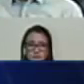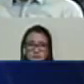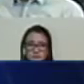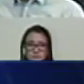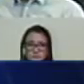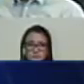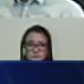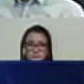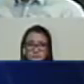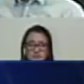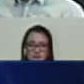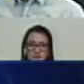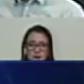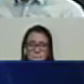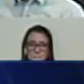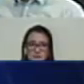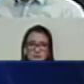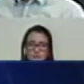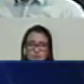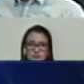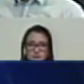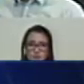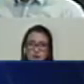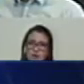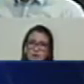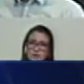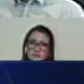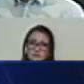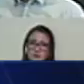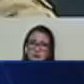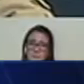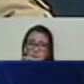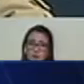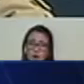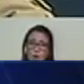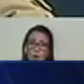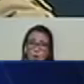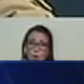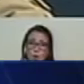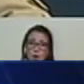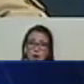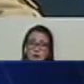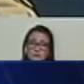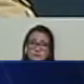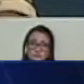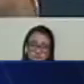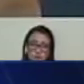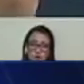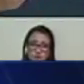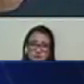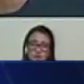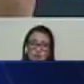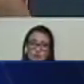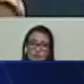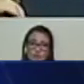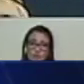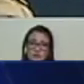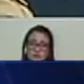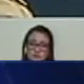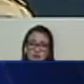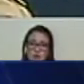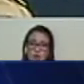Además, él proponía una tarjeta solidaria de copioneto del carnet de la patria. Él lo propuso. Está ahí